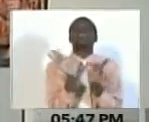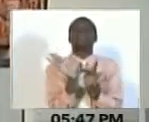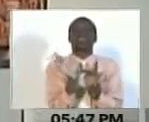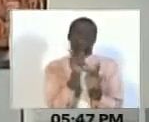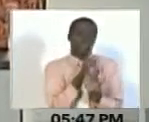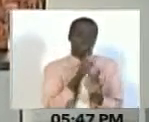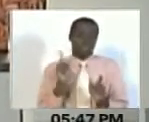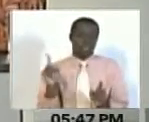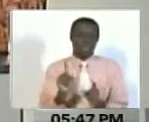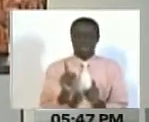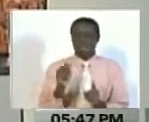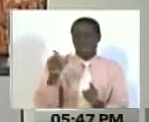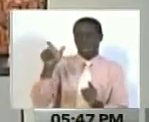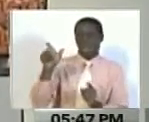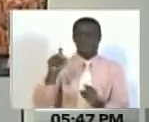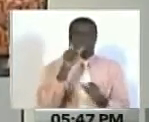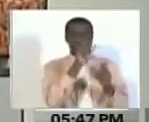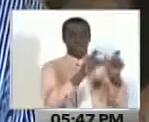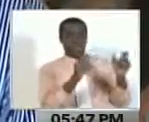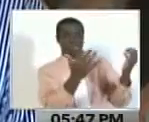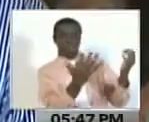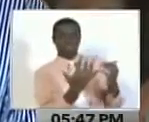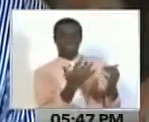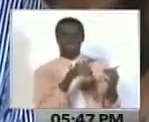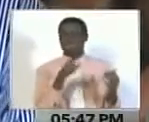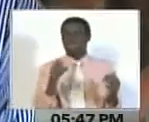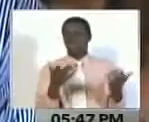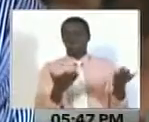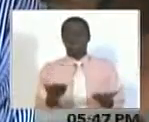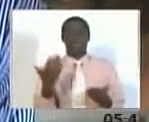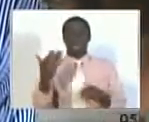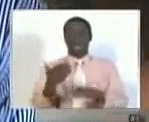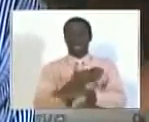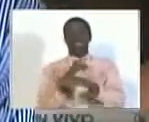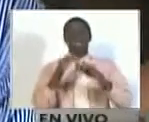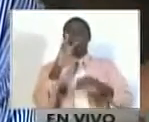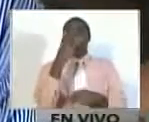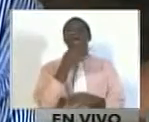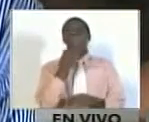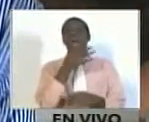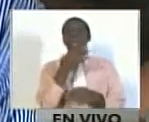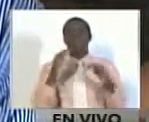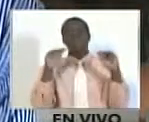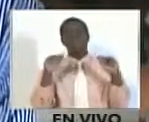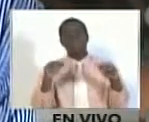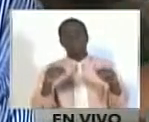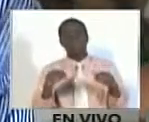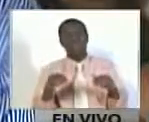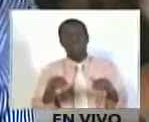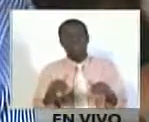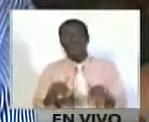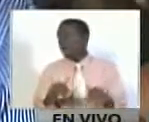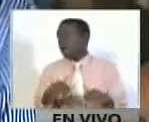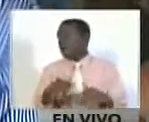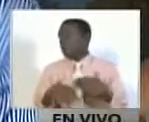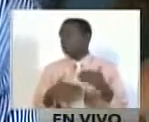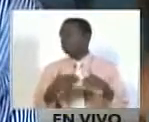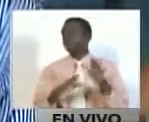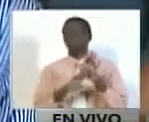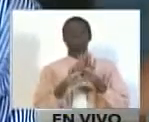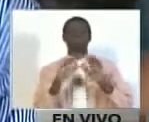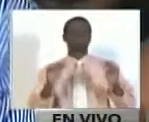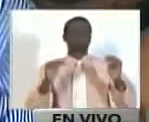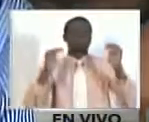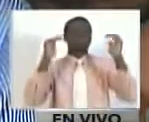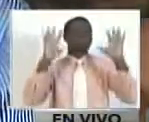a presentarle a la gente esta feria, porque fíjense que llegamos como a las 3 de la tarde y la cosa estaba medio fría, ¿no? Pero ha ido entrando en calor, la gente va llegando y además